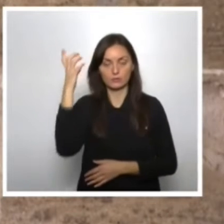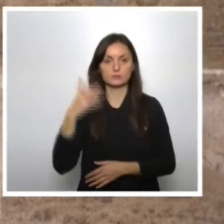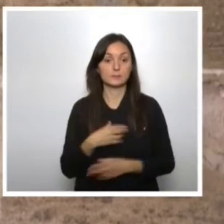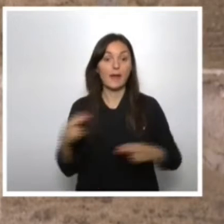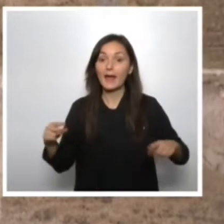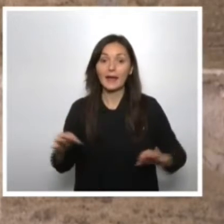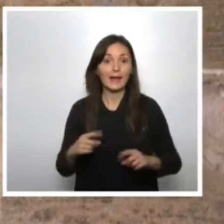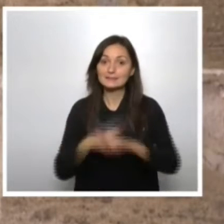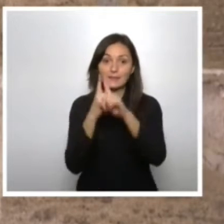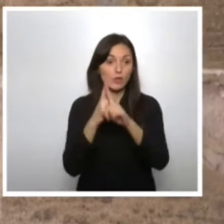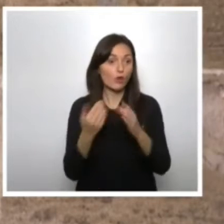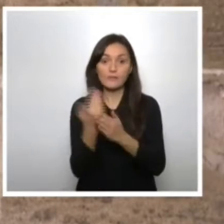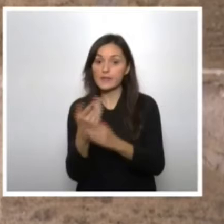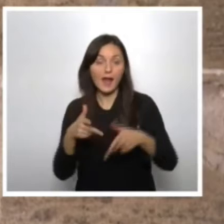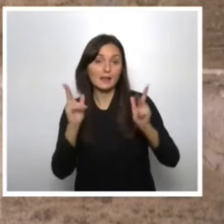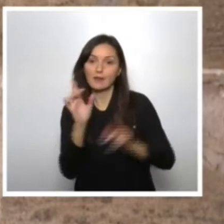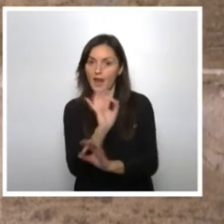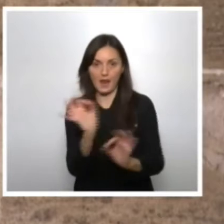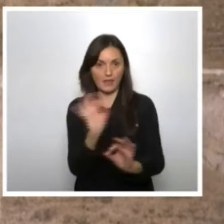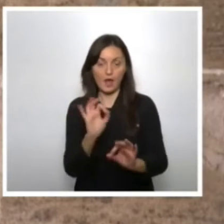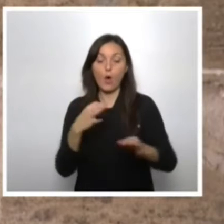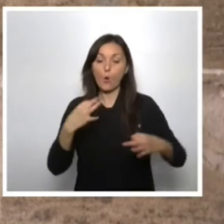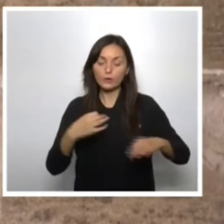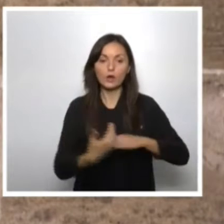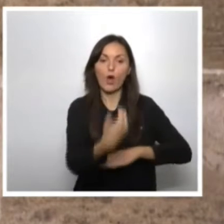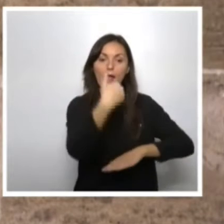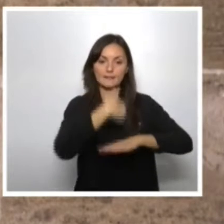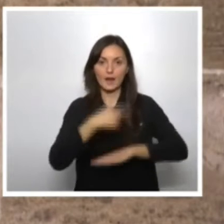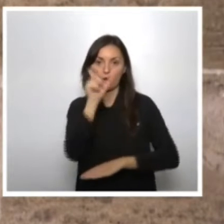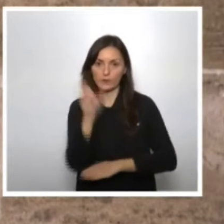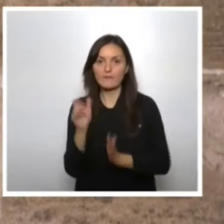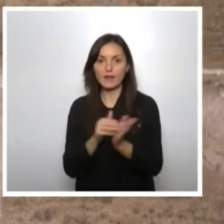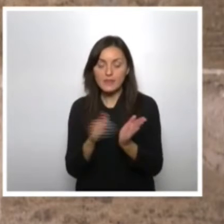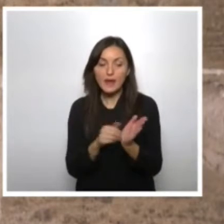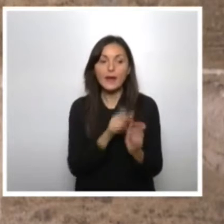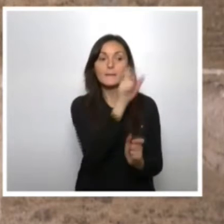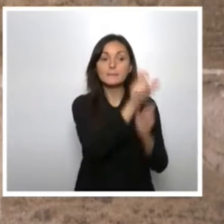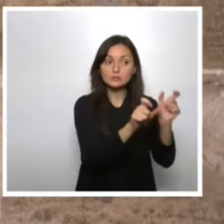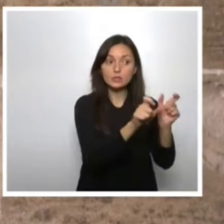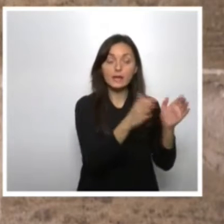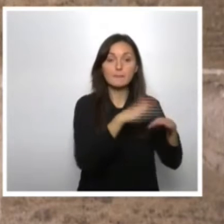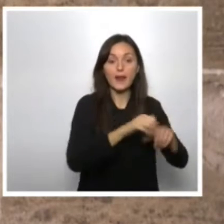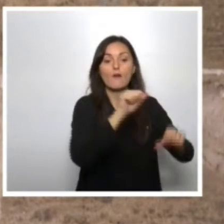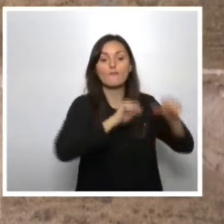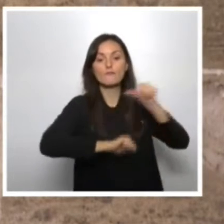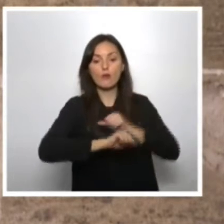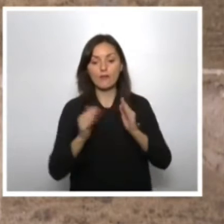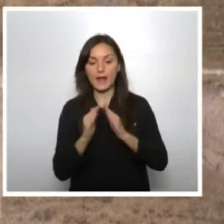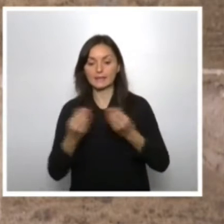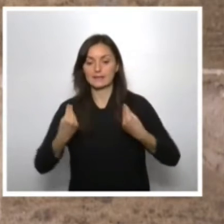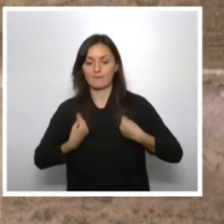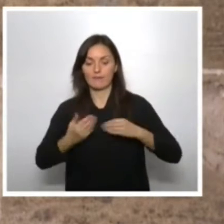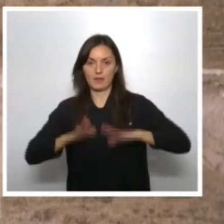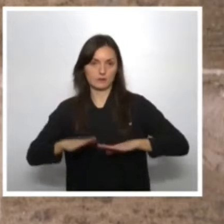excepciones no me podrán entrar a la comunidad valenciana aquellas personas que tornen al sur la ocde residencia